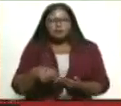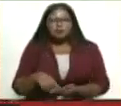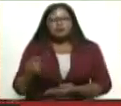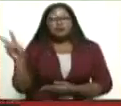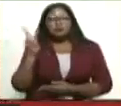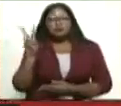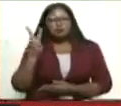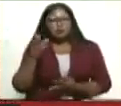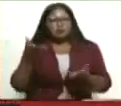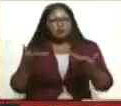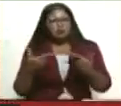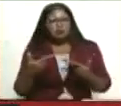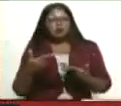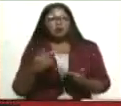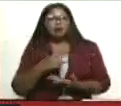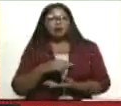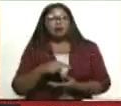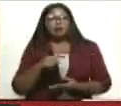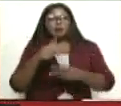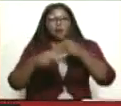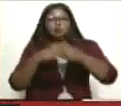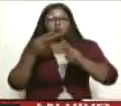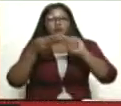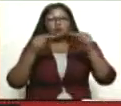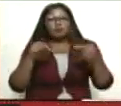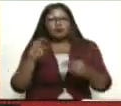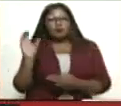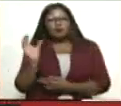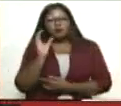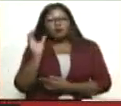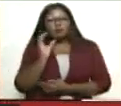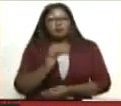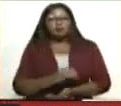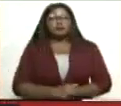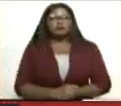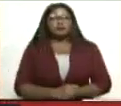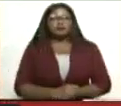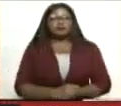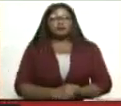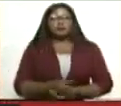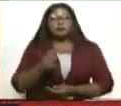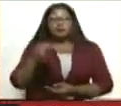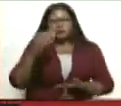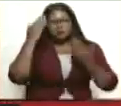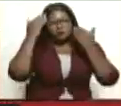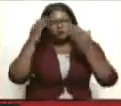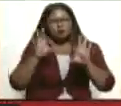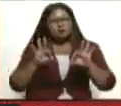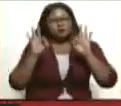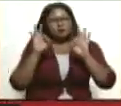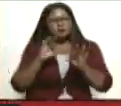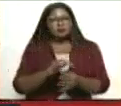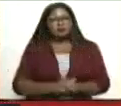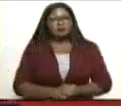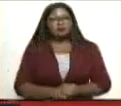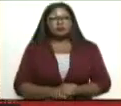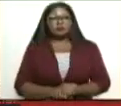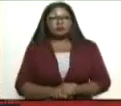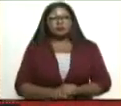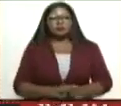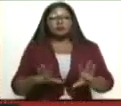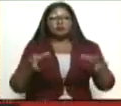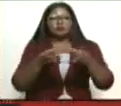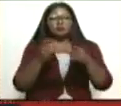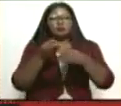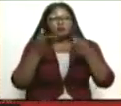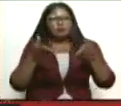Venezuela presta a los procesos de paz en Colombia. También un saludo muy especial a la delegación del